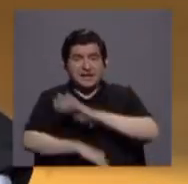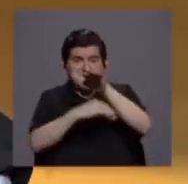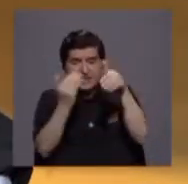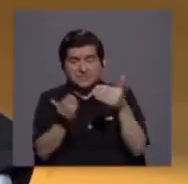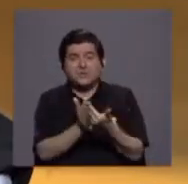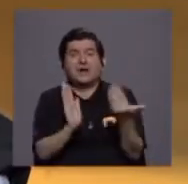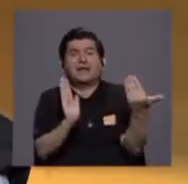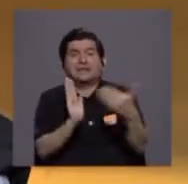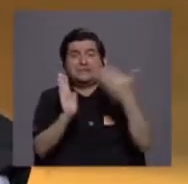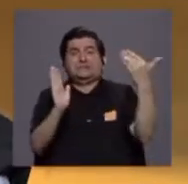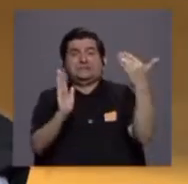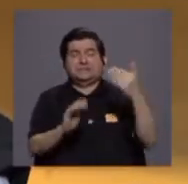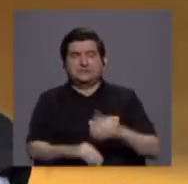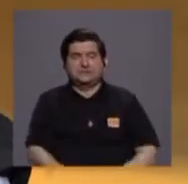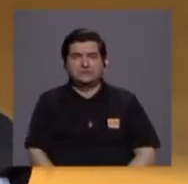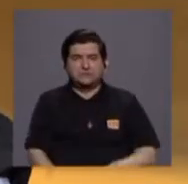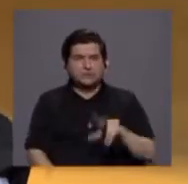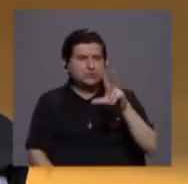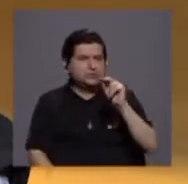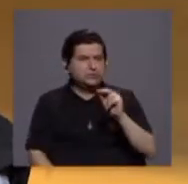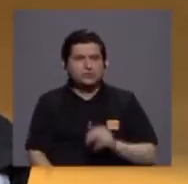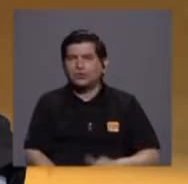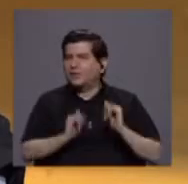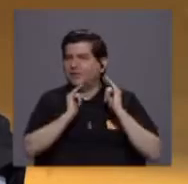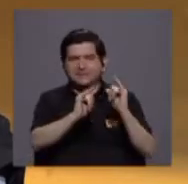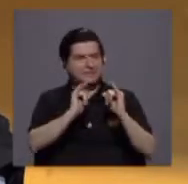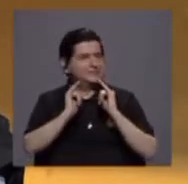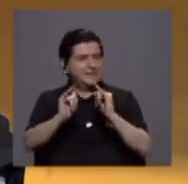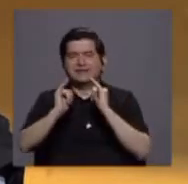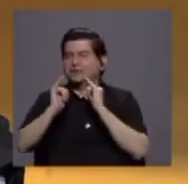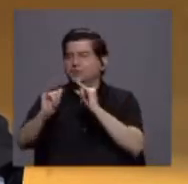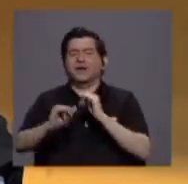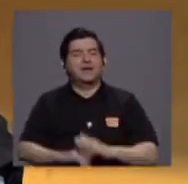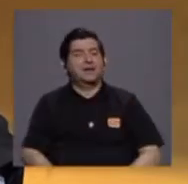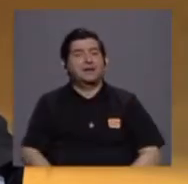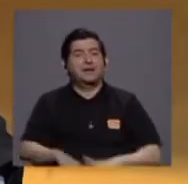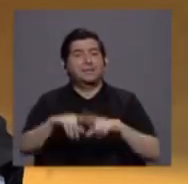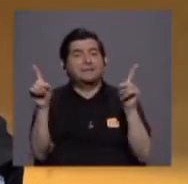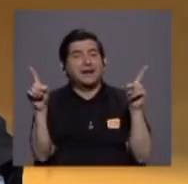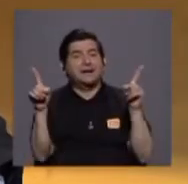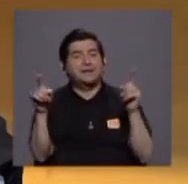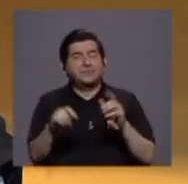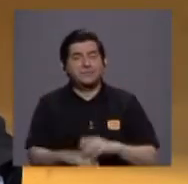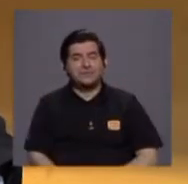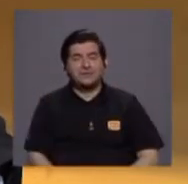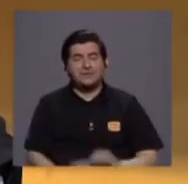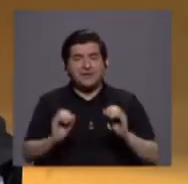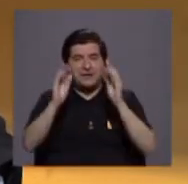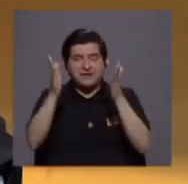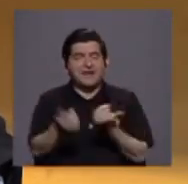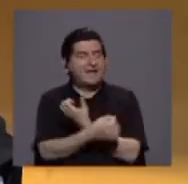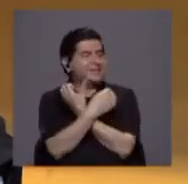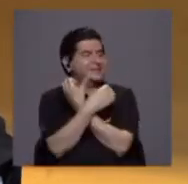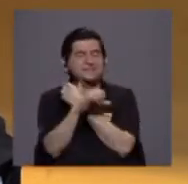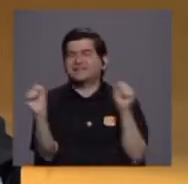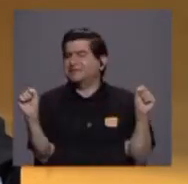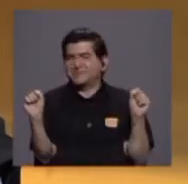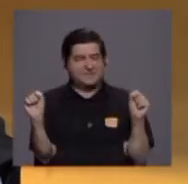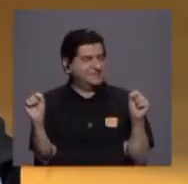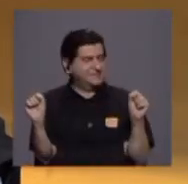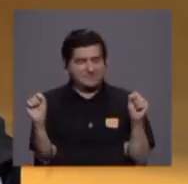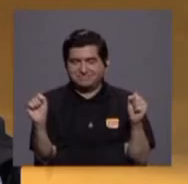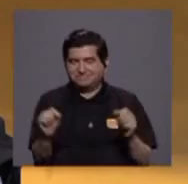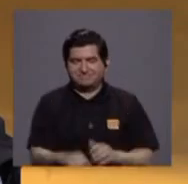todos. No va a caer homogénea, pero nadie se va a salvar. Y con